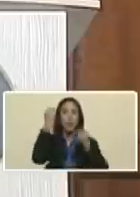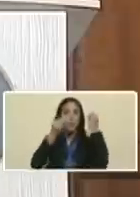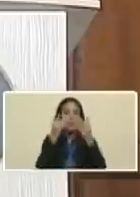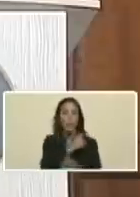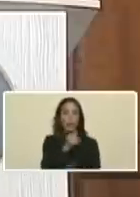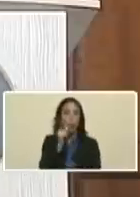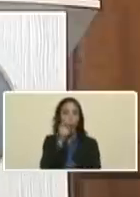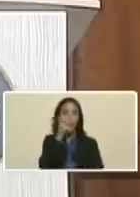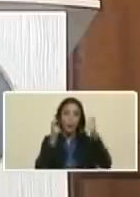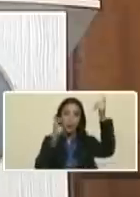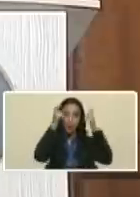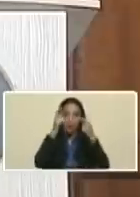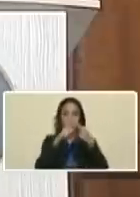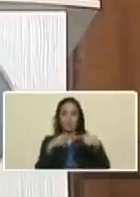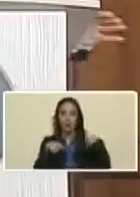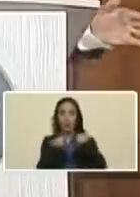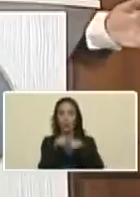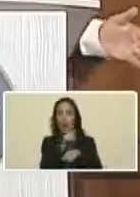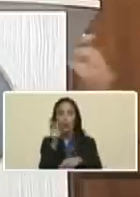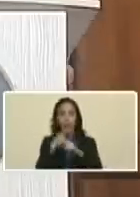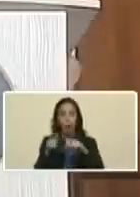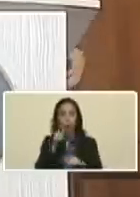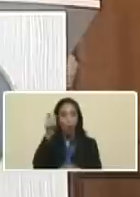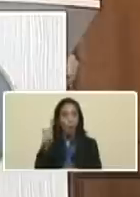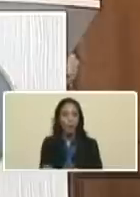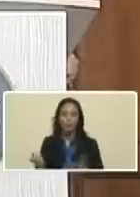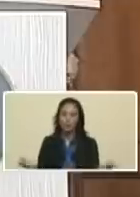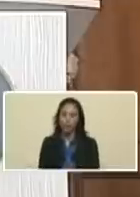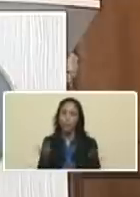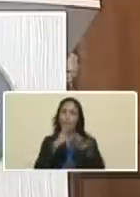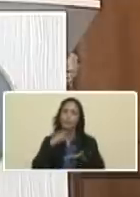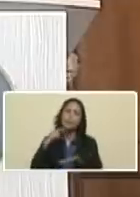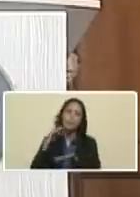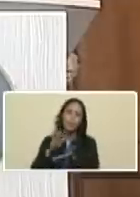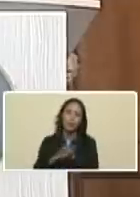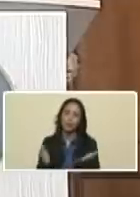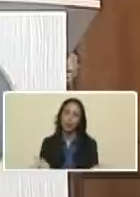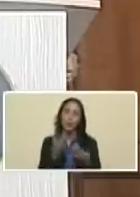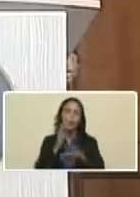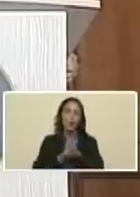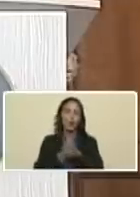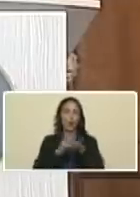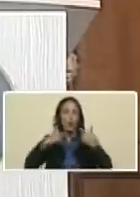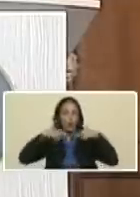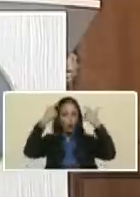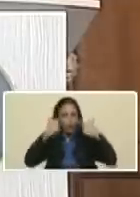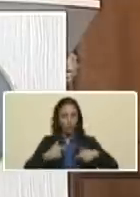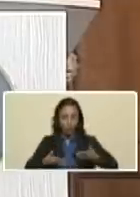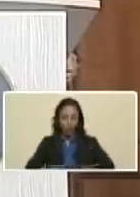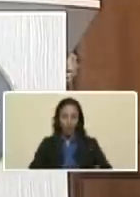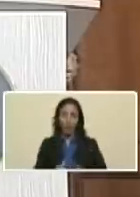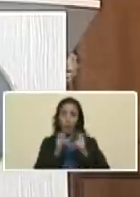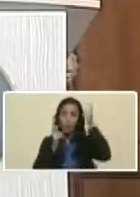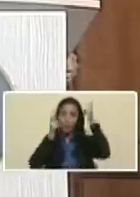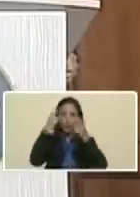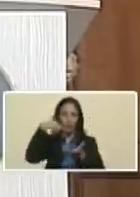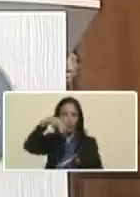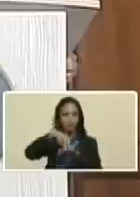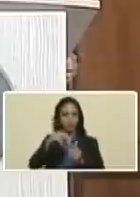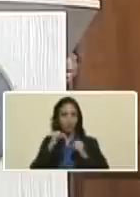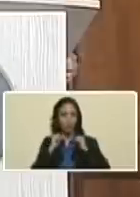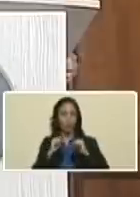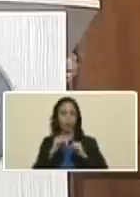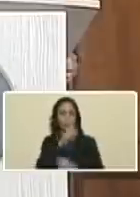Chávez. Ali, vuela tranquilo, vuela alto, que los hijos de Chávez seguiremos aquí de pie,